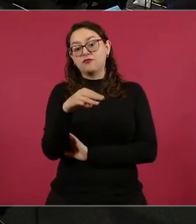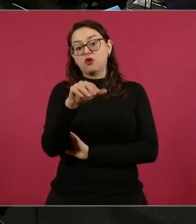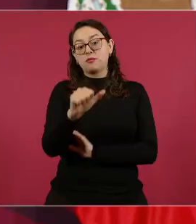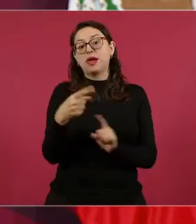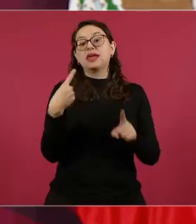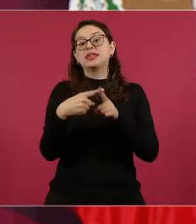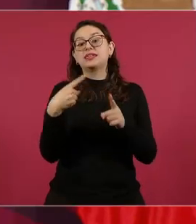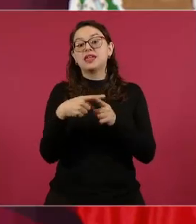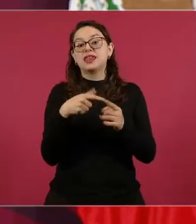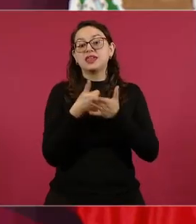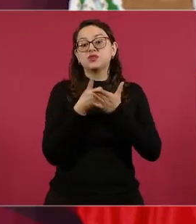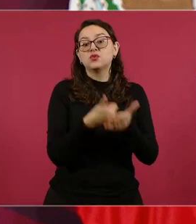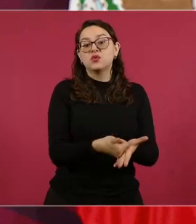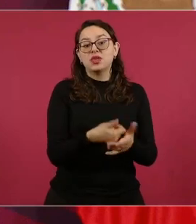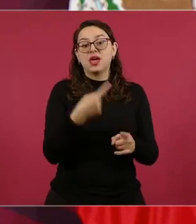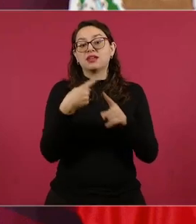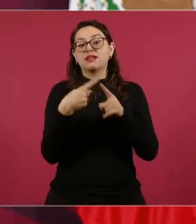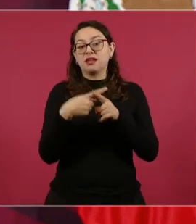Salinas de Gortari.